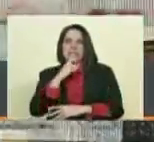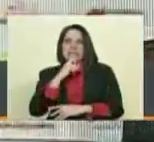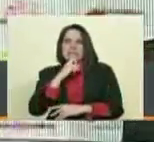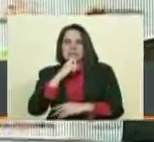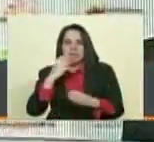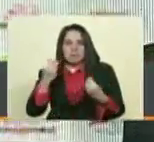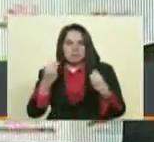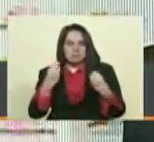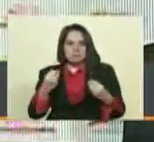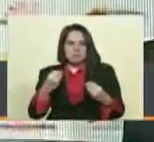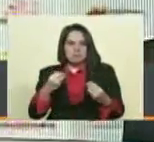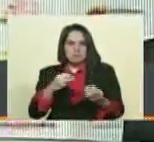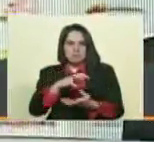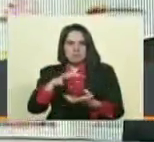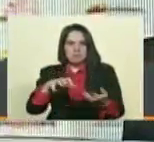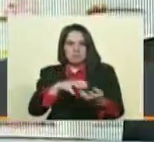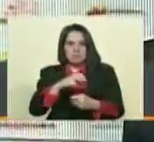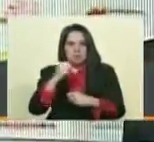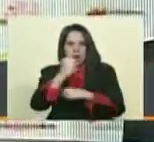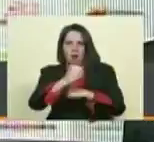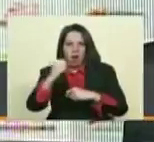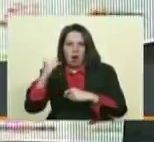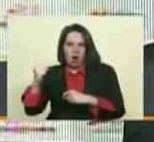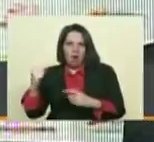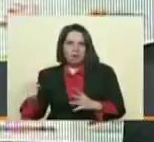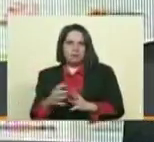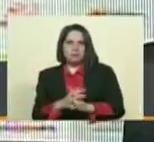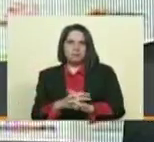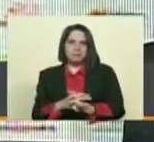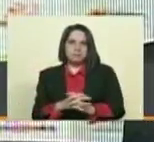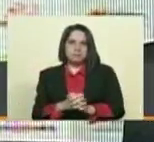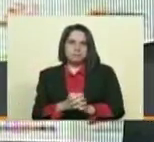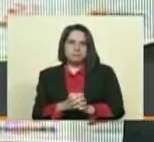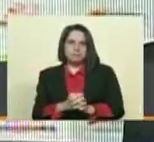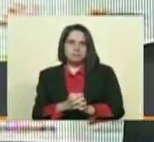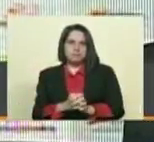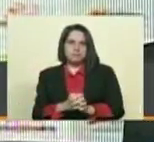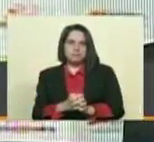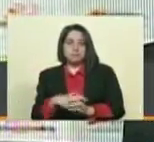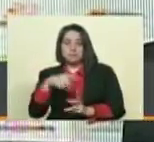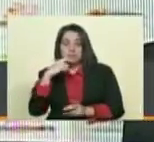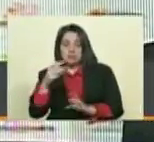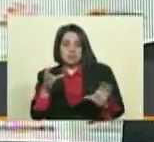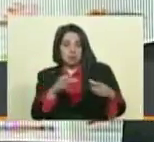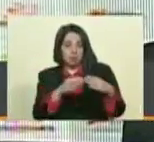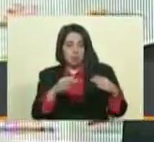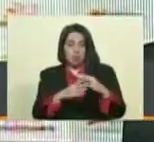de criminalidad, de la fábrica de delincuentes, que yo la llamo así,